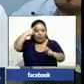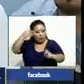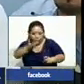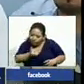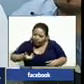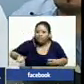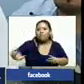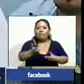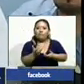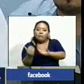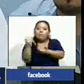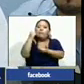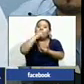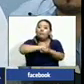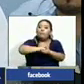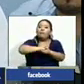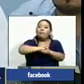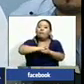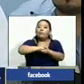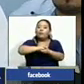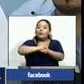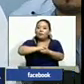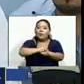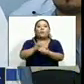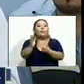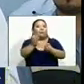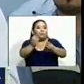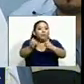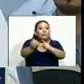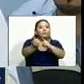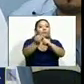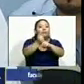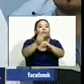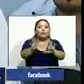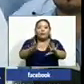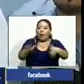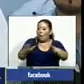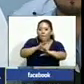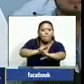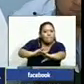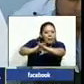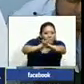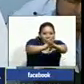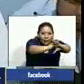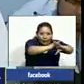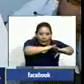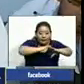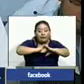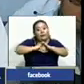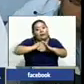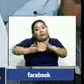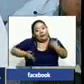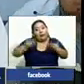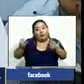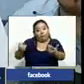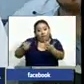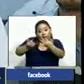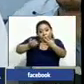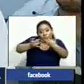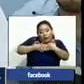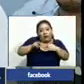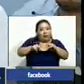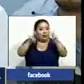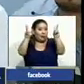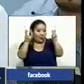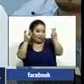todos esfuerzos bajo un mismo propósito que es reducir el impacto que va a tener el coronavirus en cuanto a